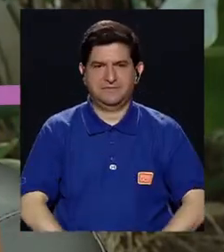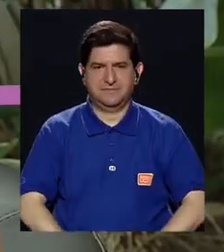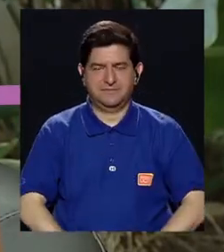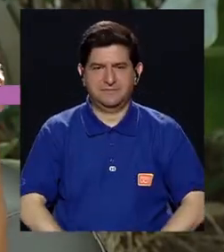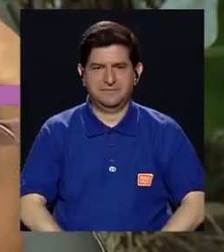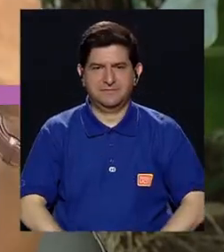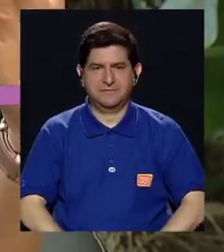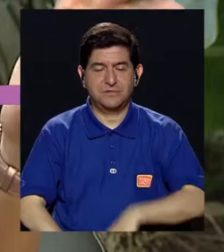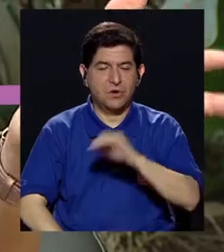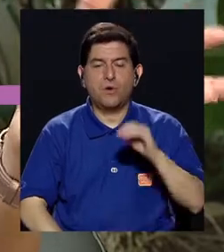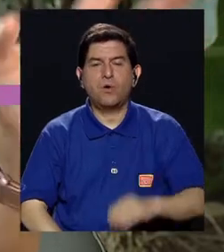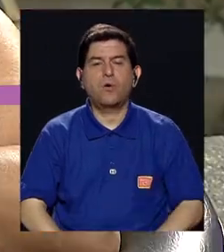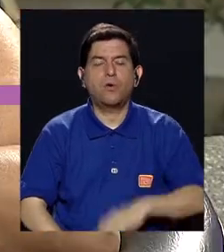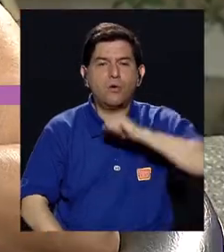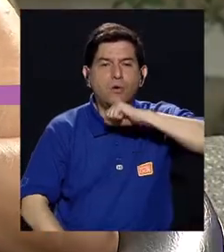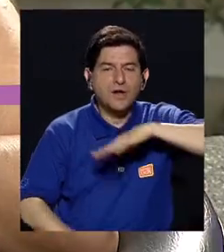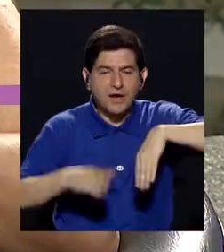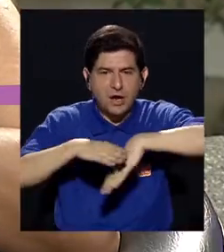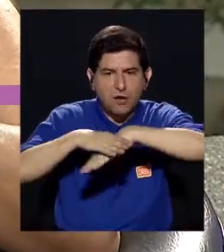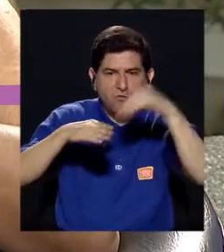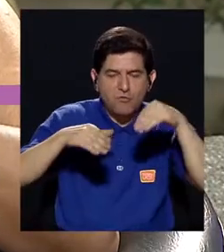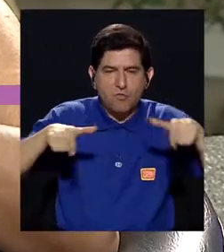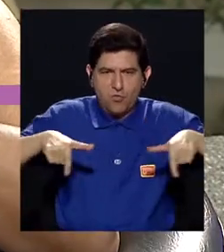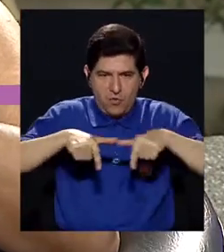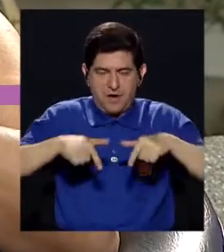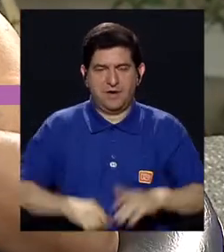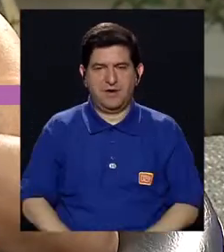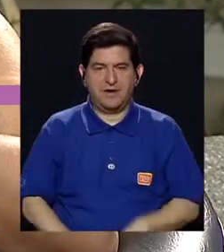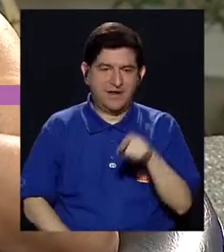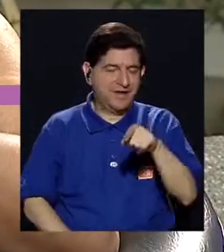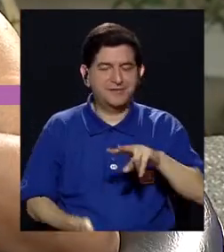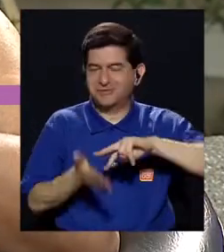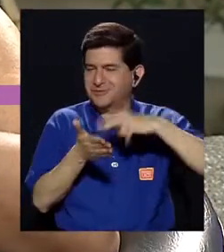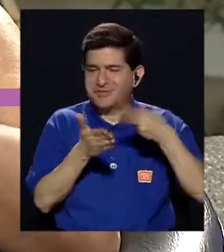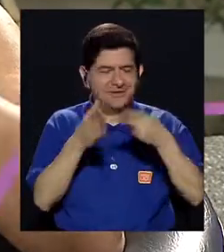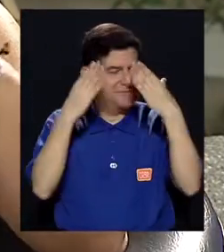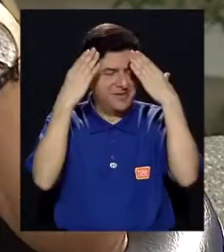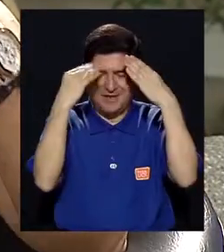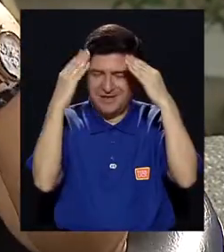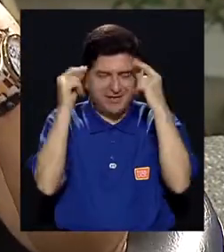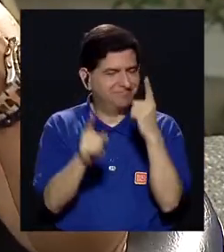la eyaculación fuera de la vagina. Claramente es desinformación.